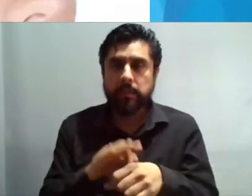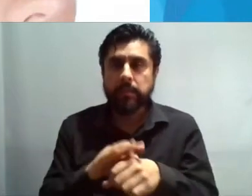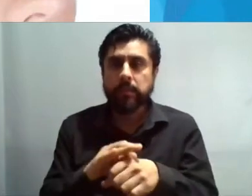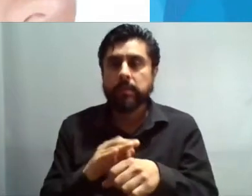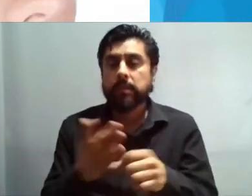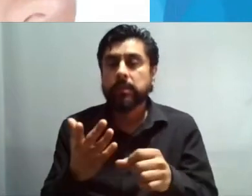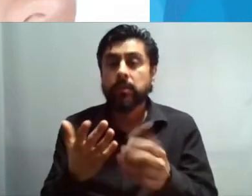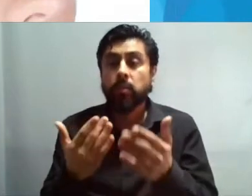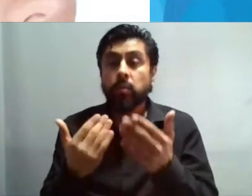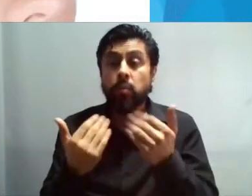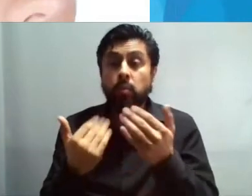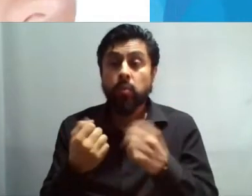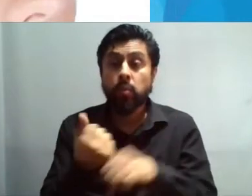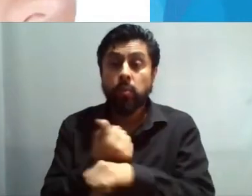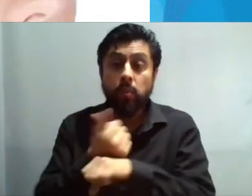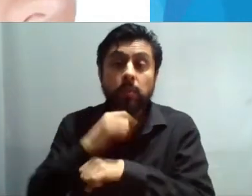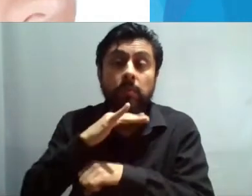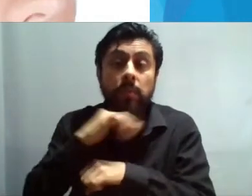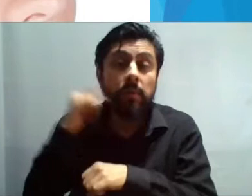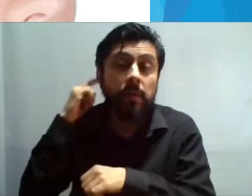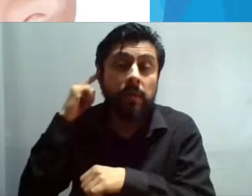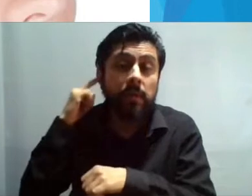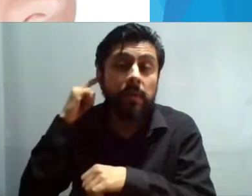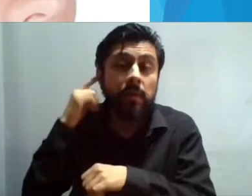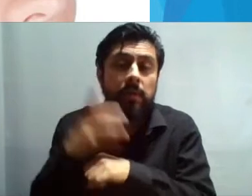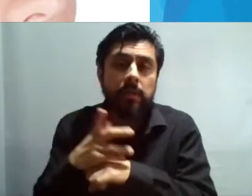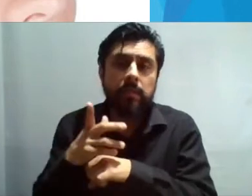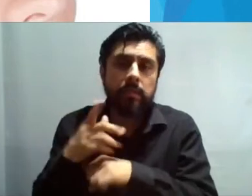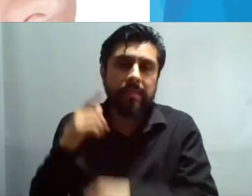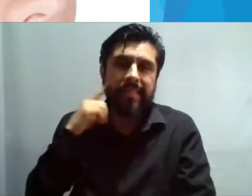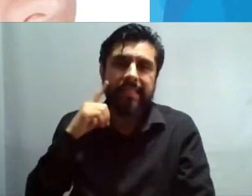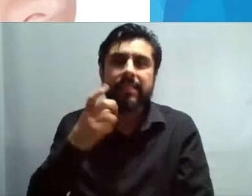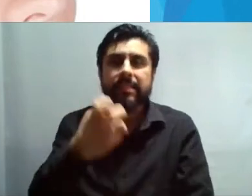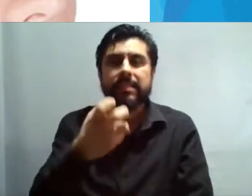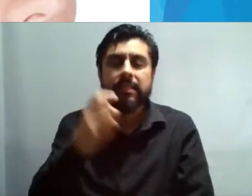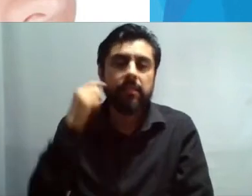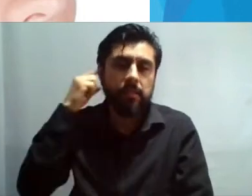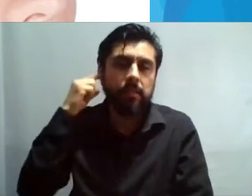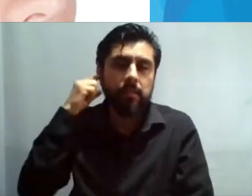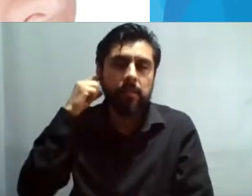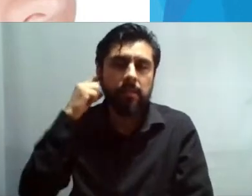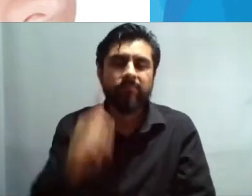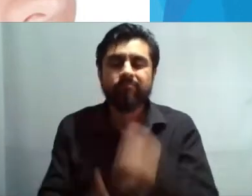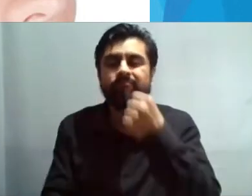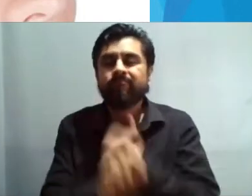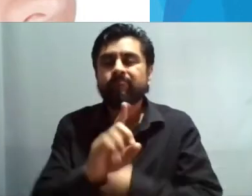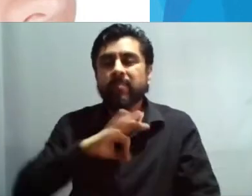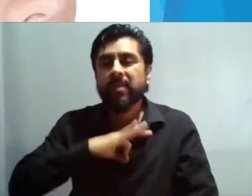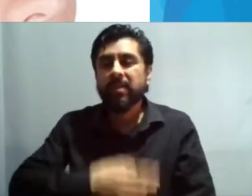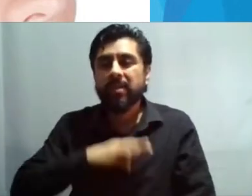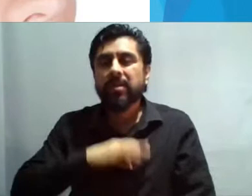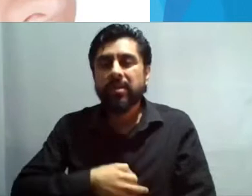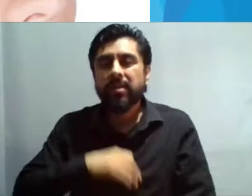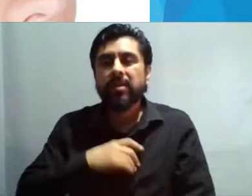No hay cerilla y es un oído que continuamente se está infectando. Entonces, esto nos llevaría los oídos,